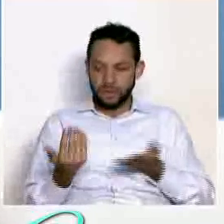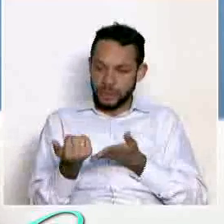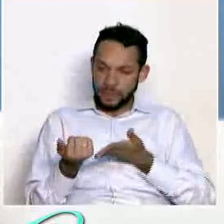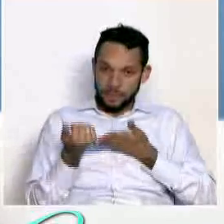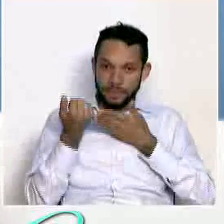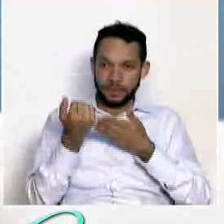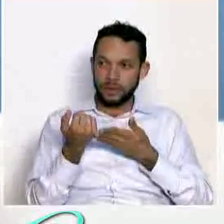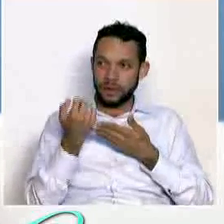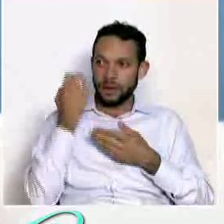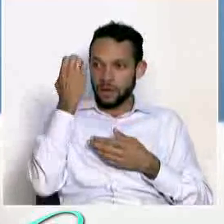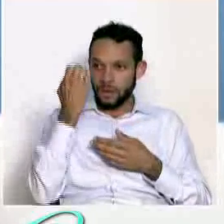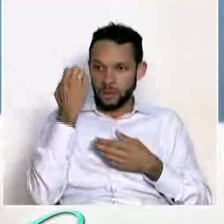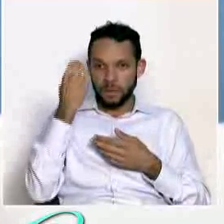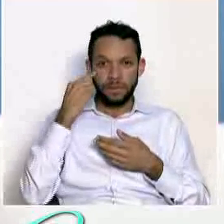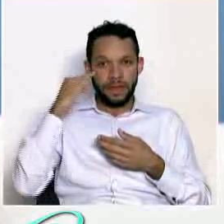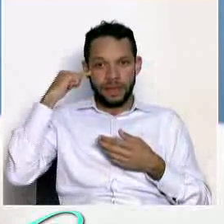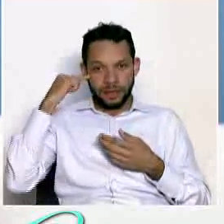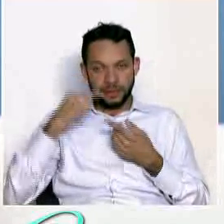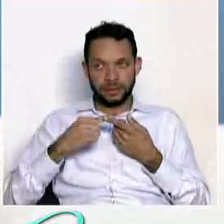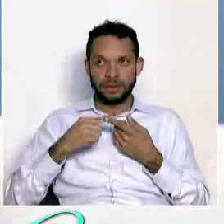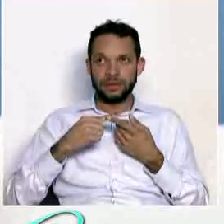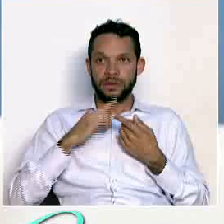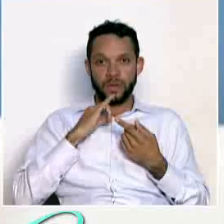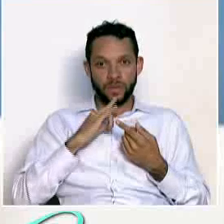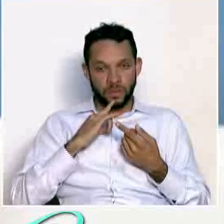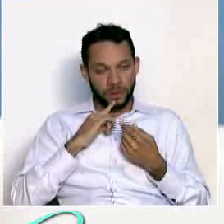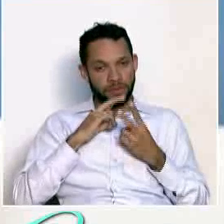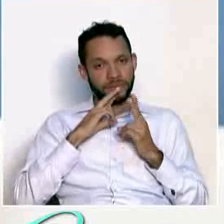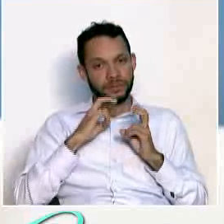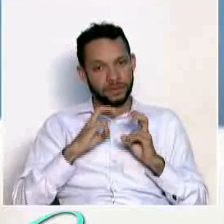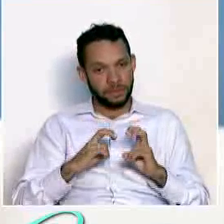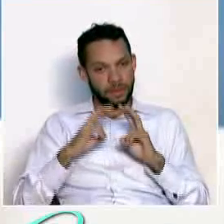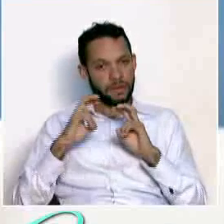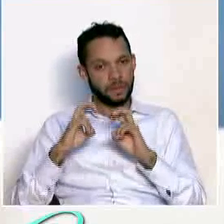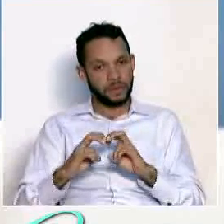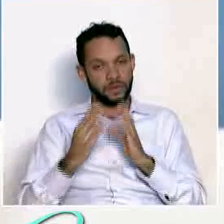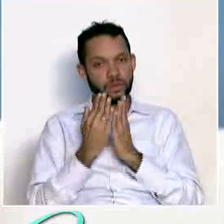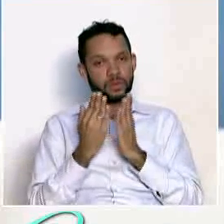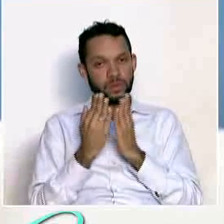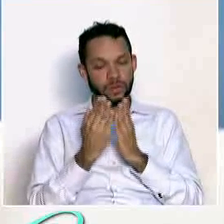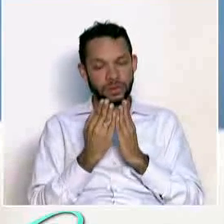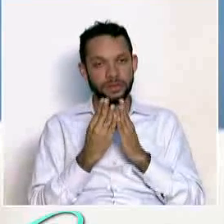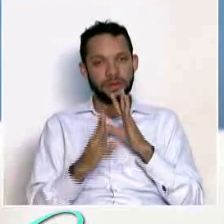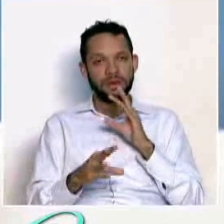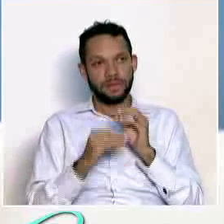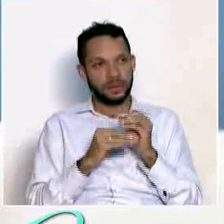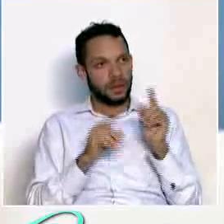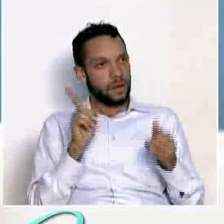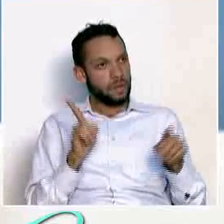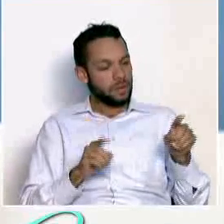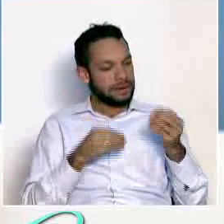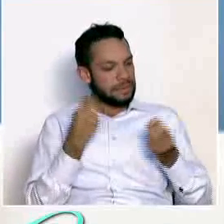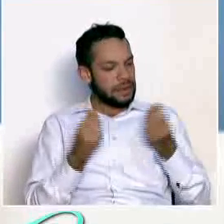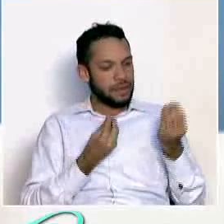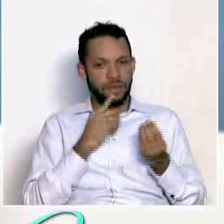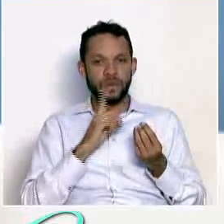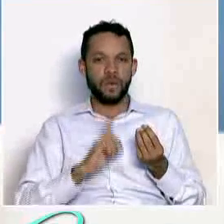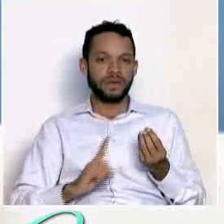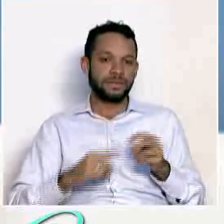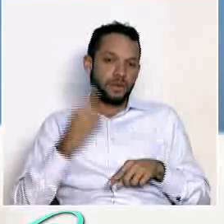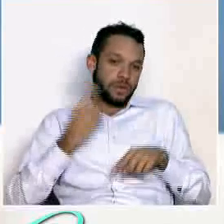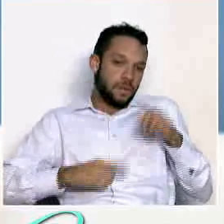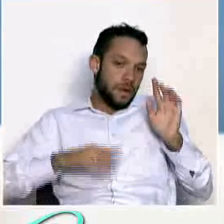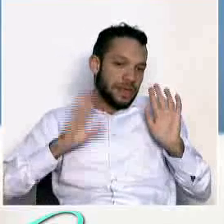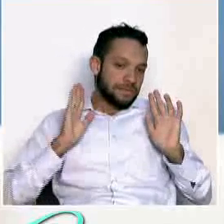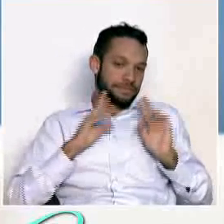ayudas terapéuticas que existen para el manejo de la enfermedad. Es triste que al paciente le sigan diciendo no hay nada que hacerle,